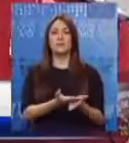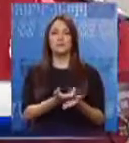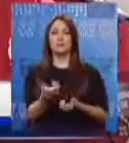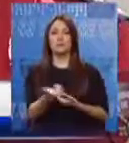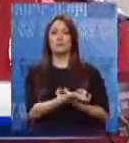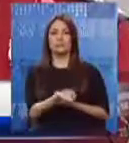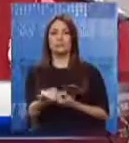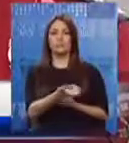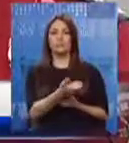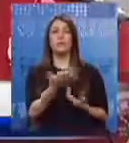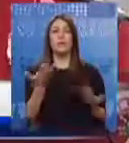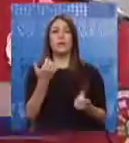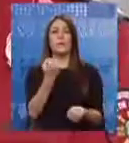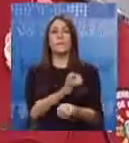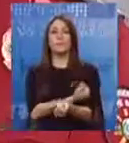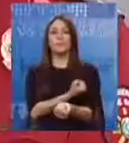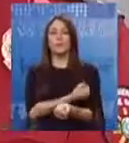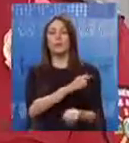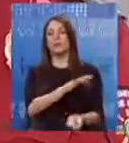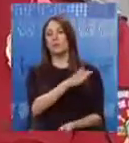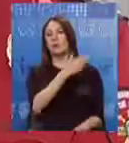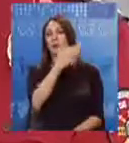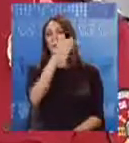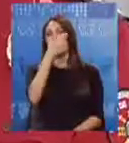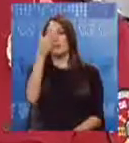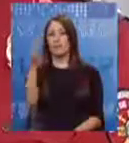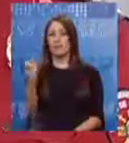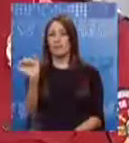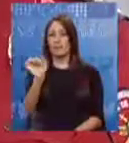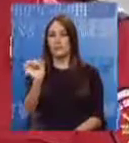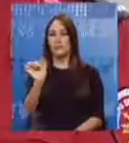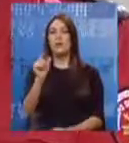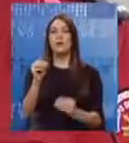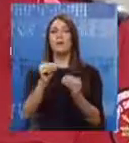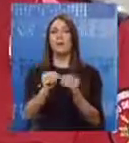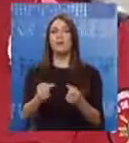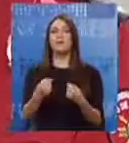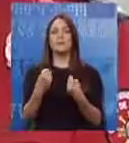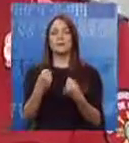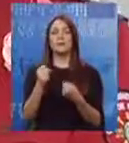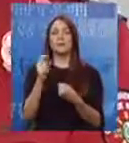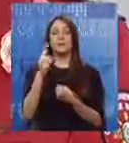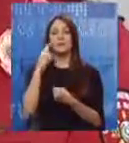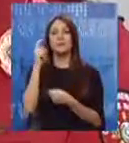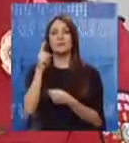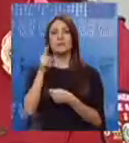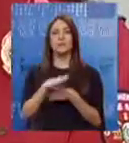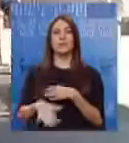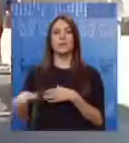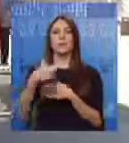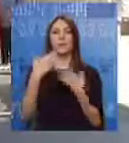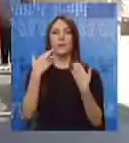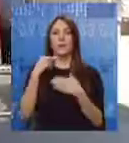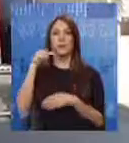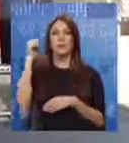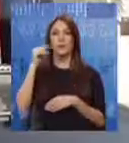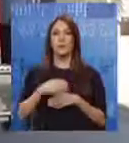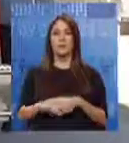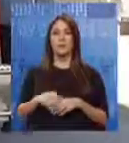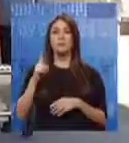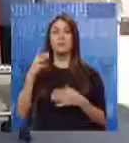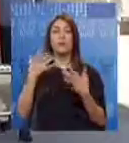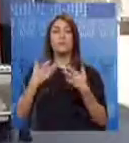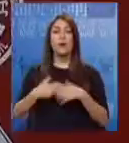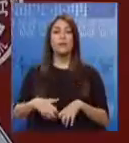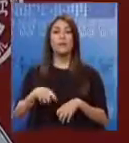que se encuentra en Pascuales, lo cual pues con esto refuerza esa estación de bomberos en la zona norte de la ciudad de Guayaquil. El año de fabricación